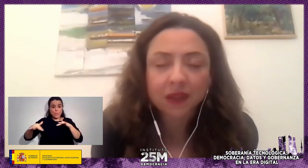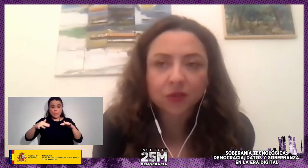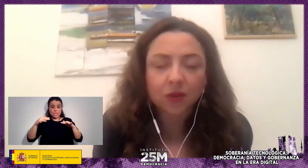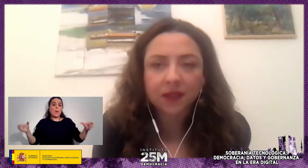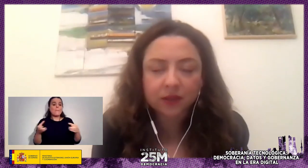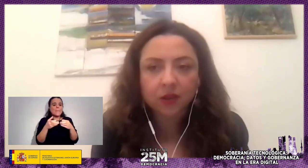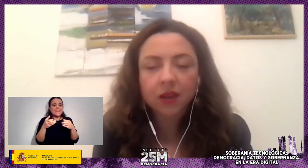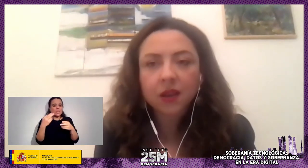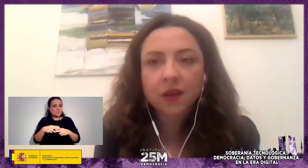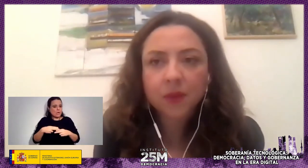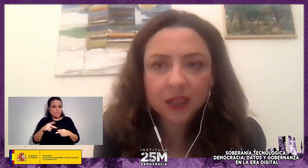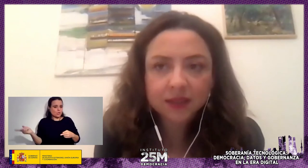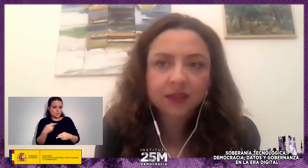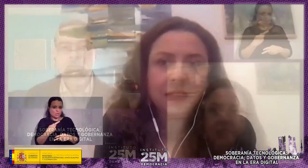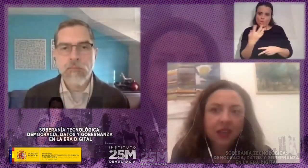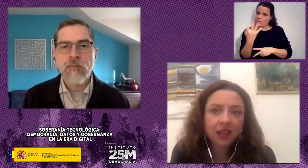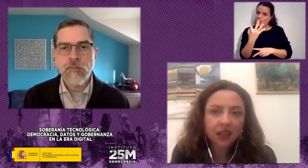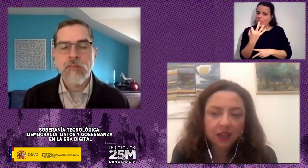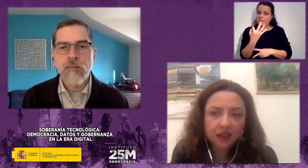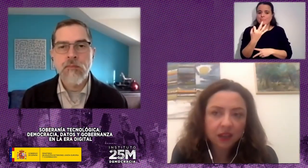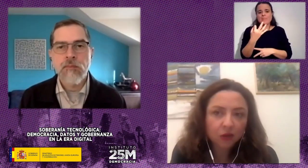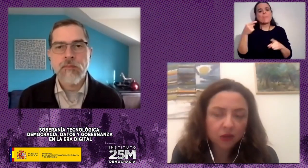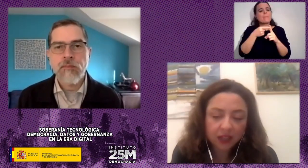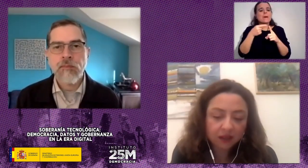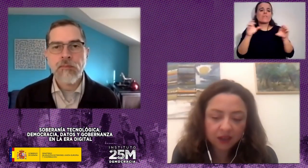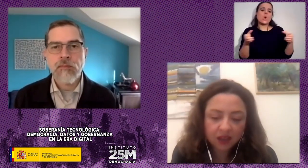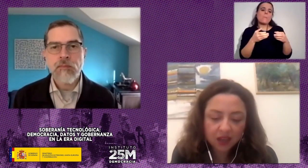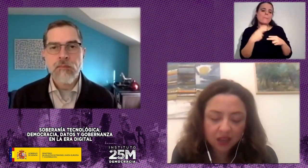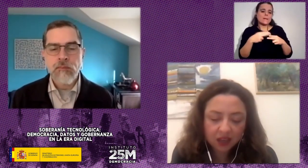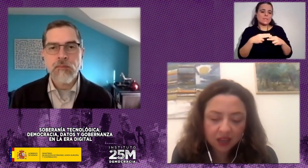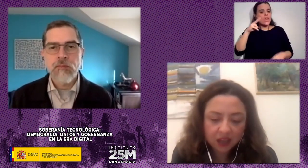Con Una Visión Progresista Y De Colonial